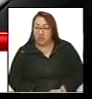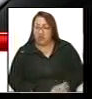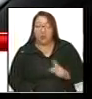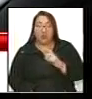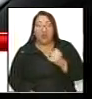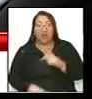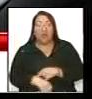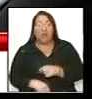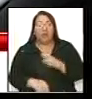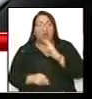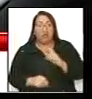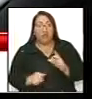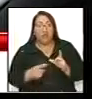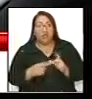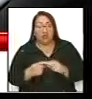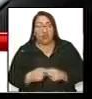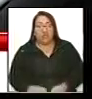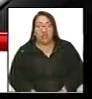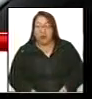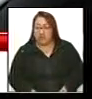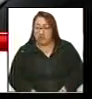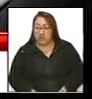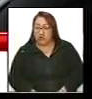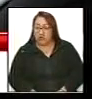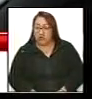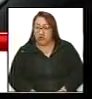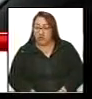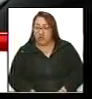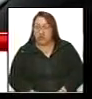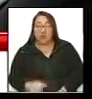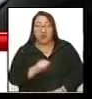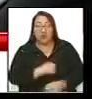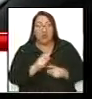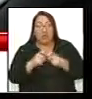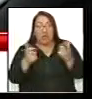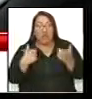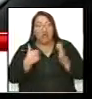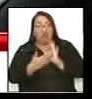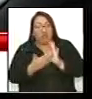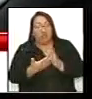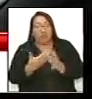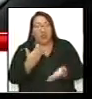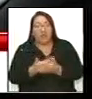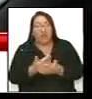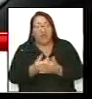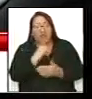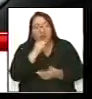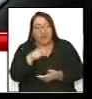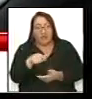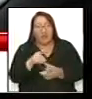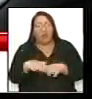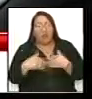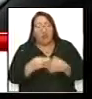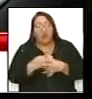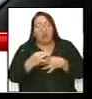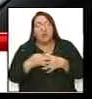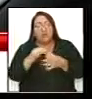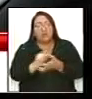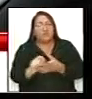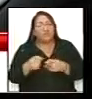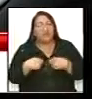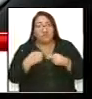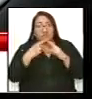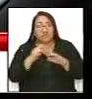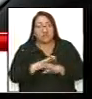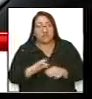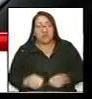respuesta. Entonces, somos una institución grande, tenemos que justificar y falta eso. Entonces, pueden pasar meses y no tenemos